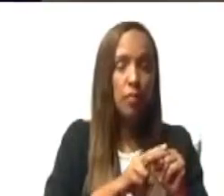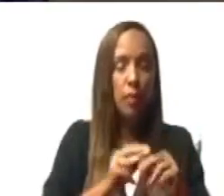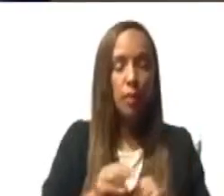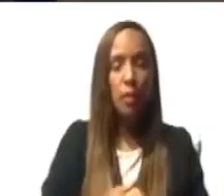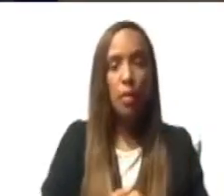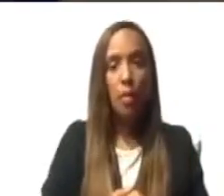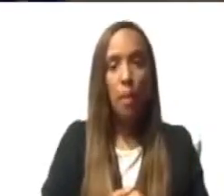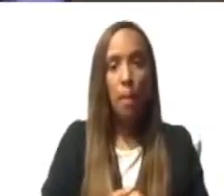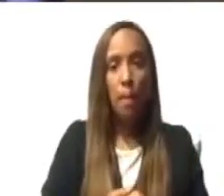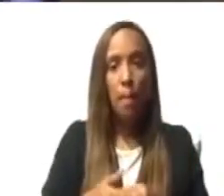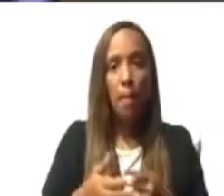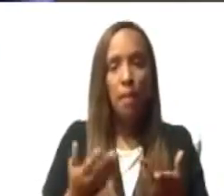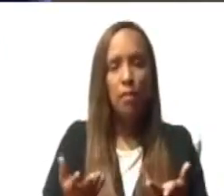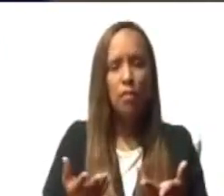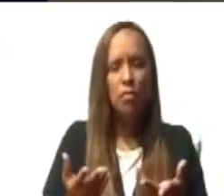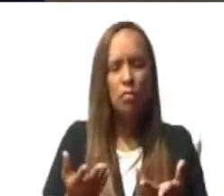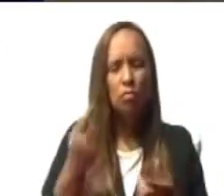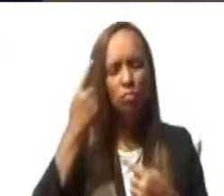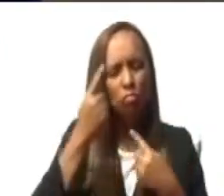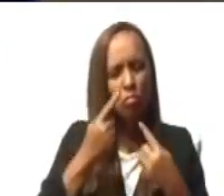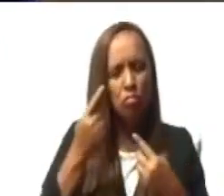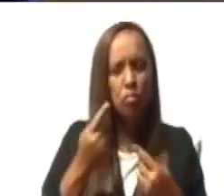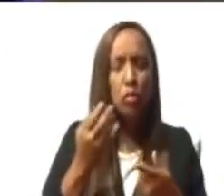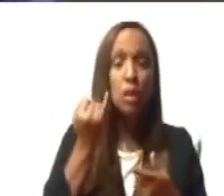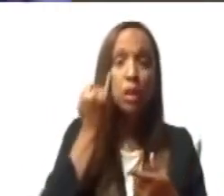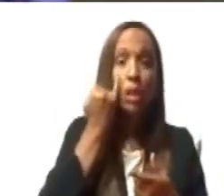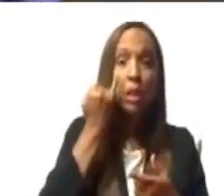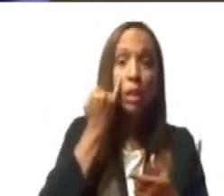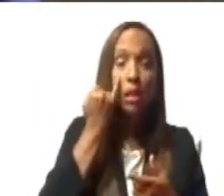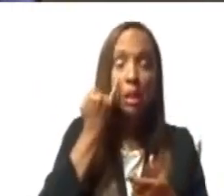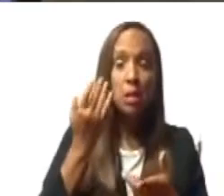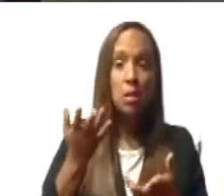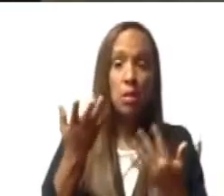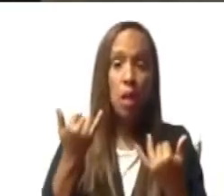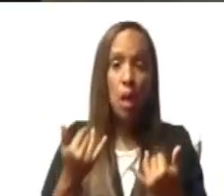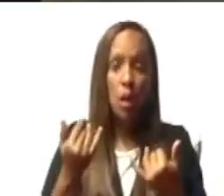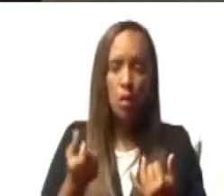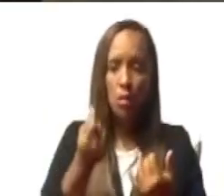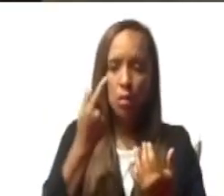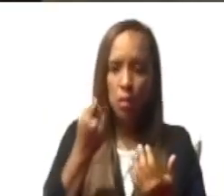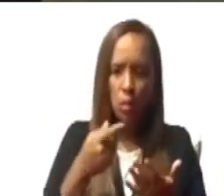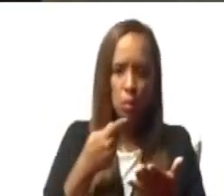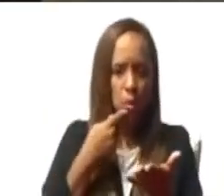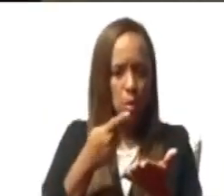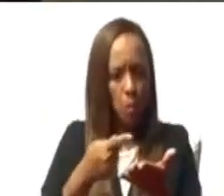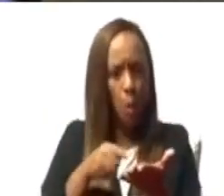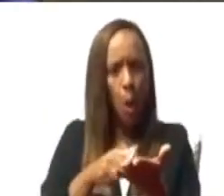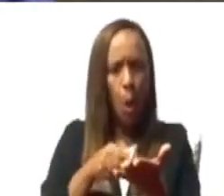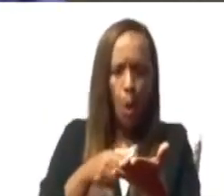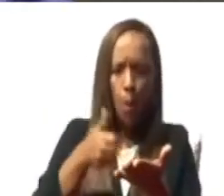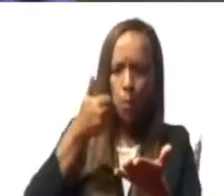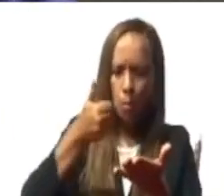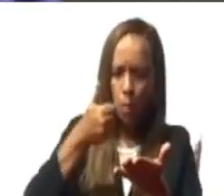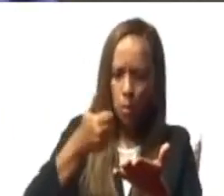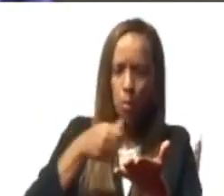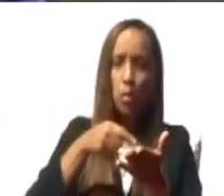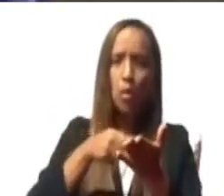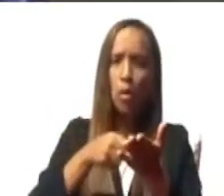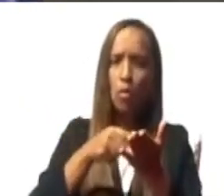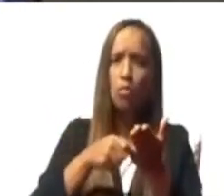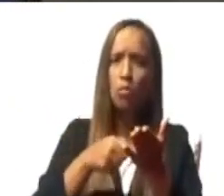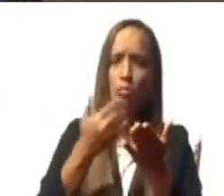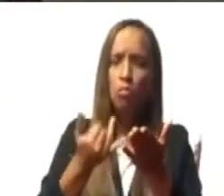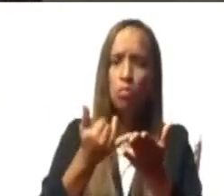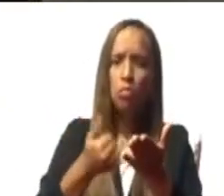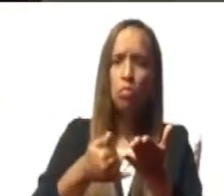las fuentes de financiamiento del presupuesto, han superado las expectativas de los mismos. Y